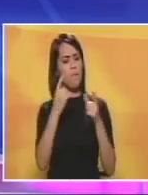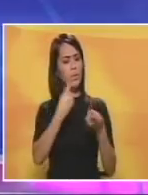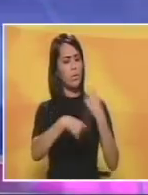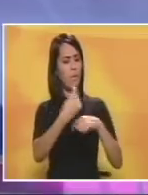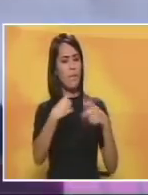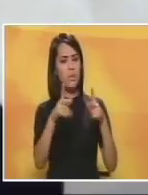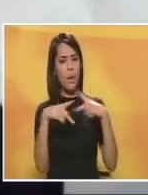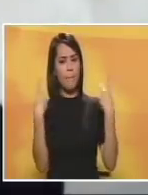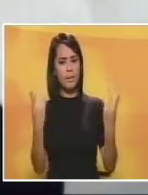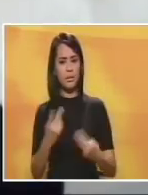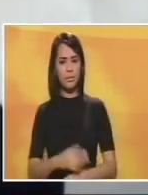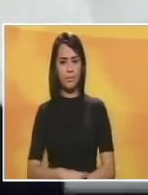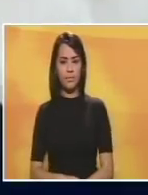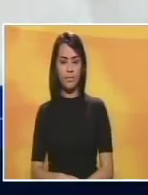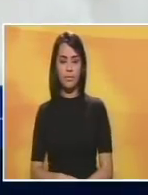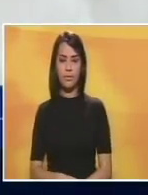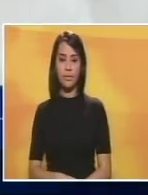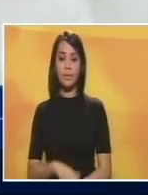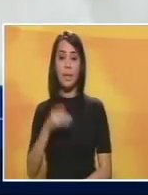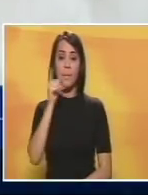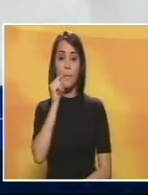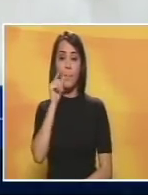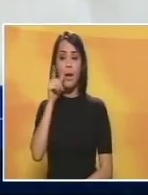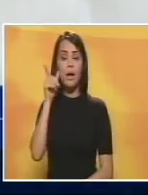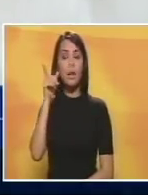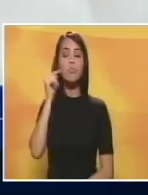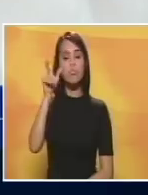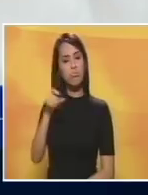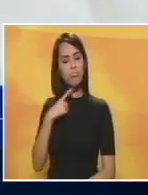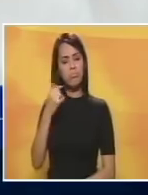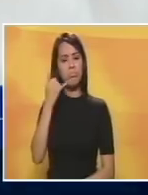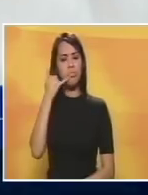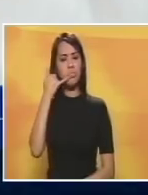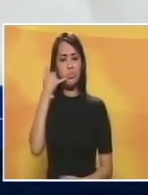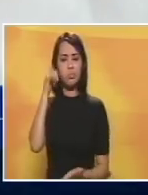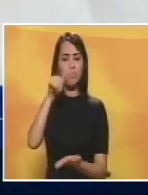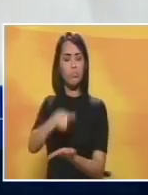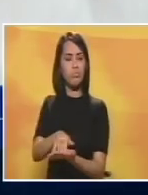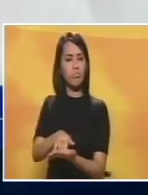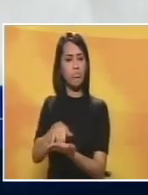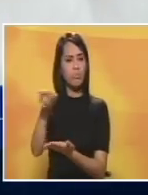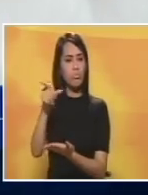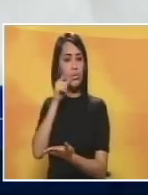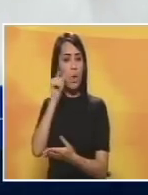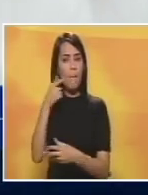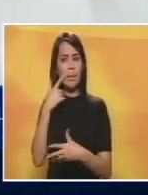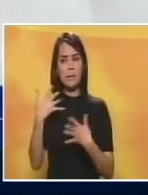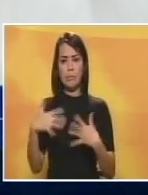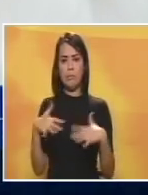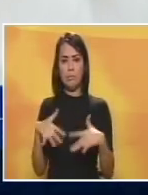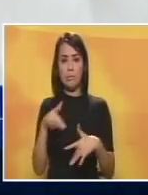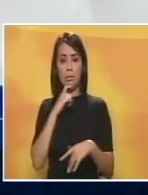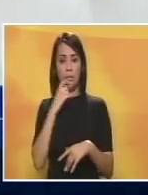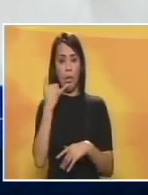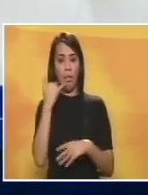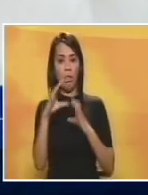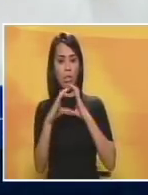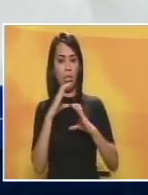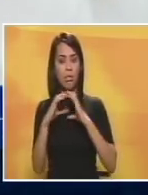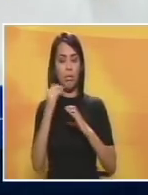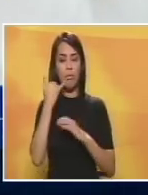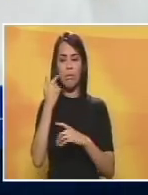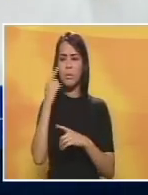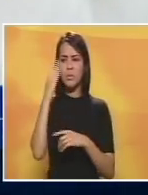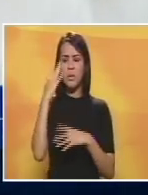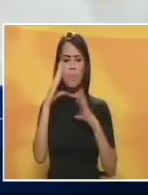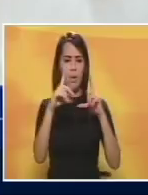prensa. El padre de Meghan reveló que le colgó el teléfono al príncipe Harry durante una acalorada llamada telefónica tras conocerse las